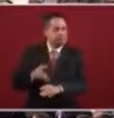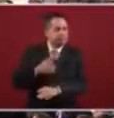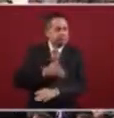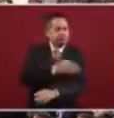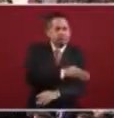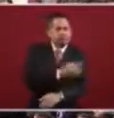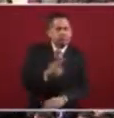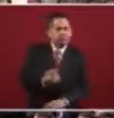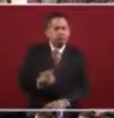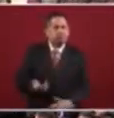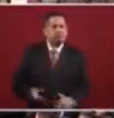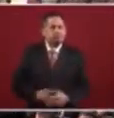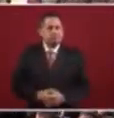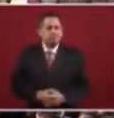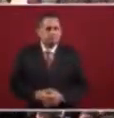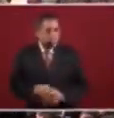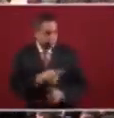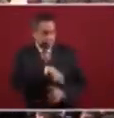los denunciantes.